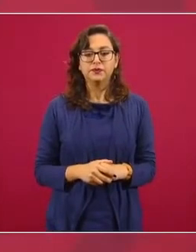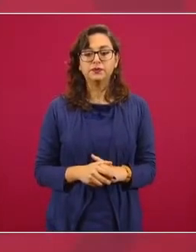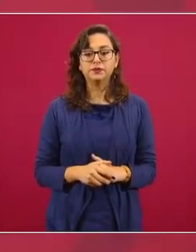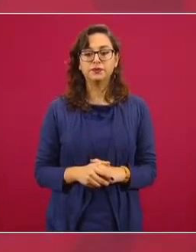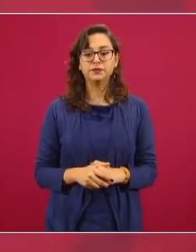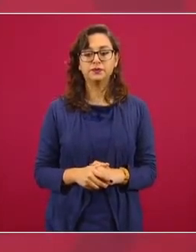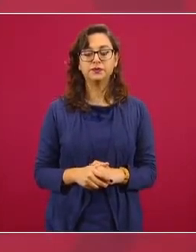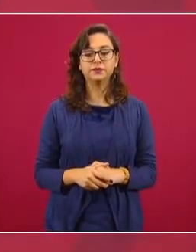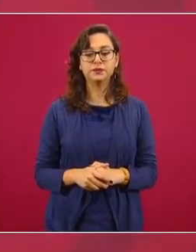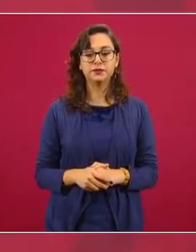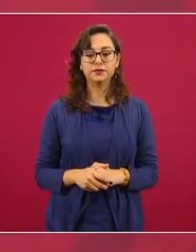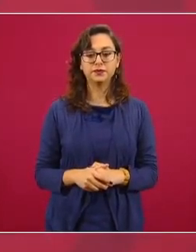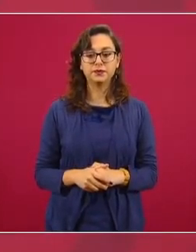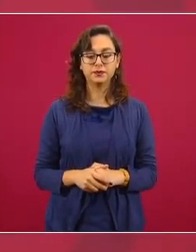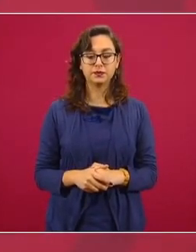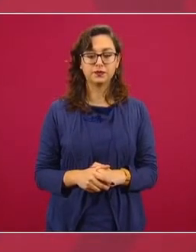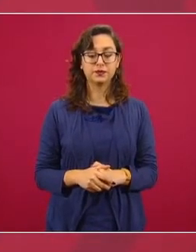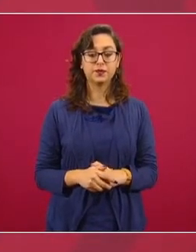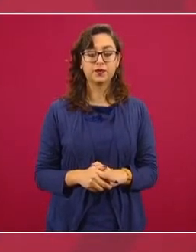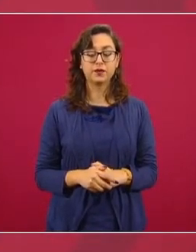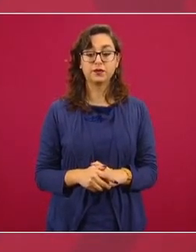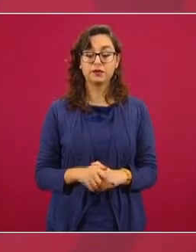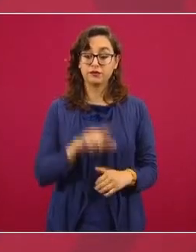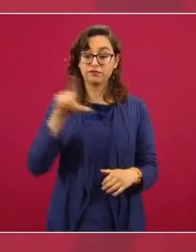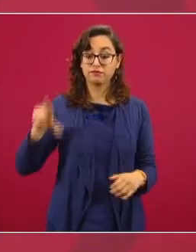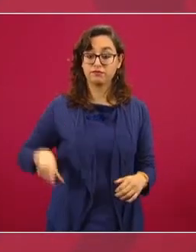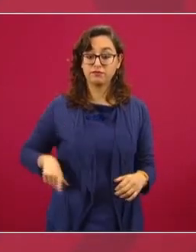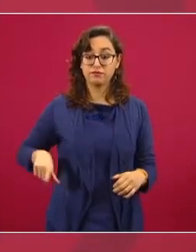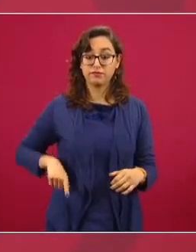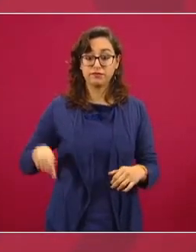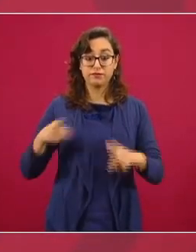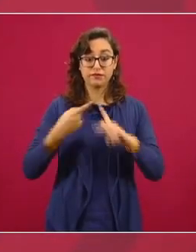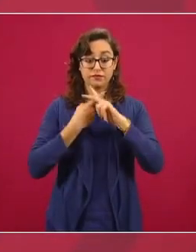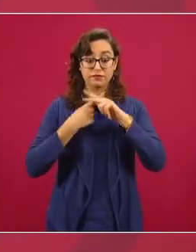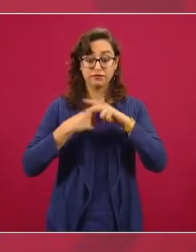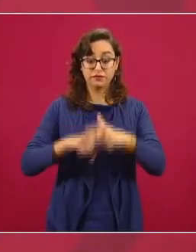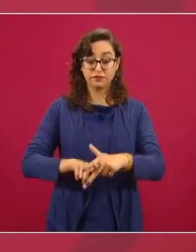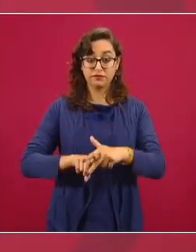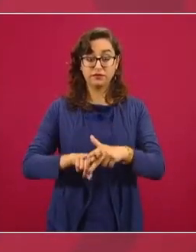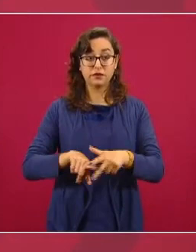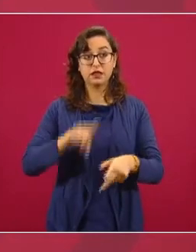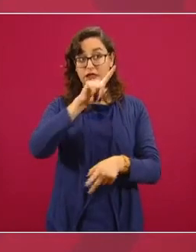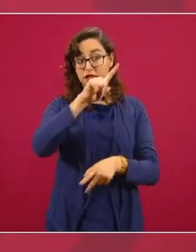trabajando desde el inicio del gobierno en las ciudades fronterizas,